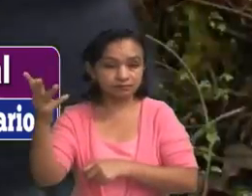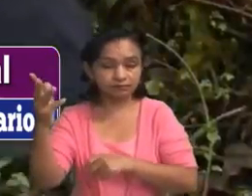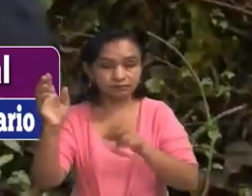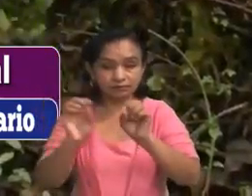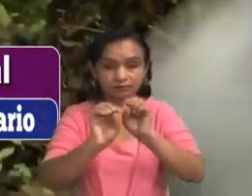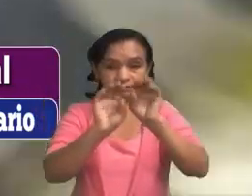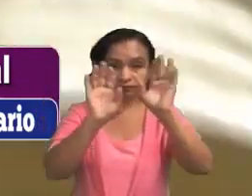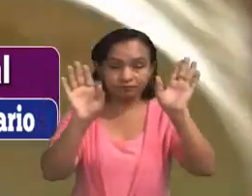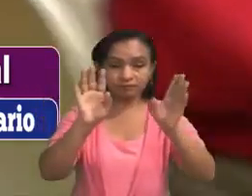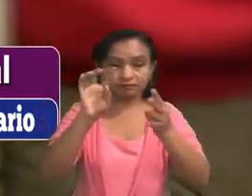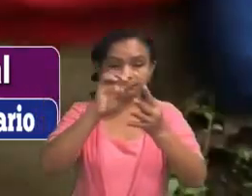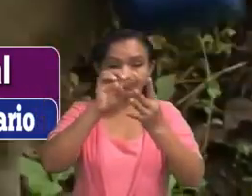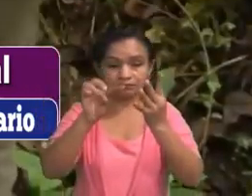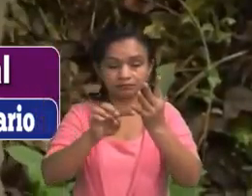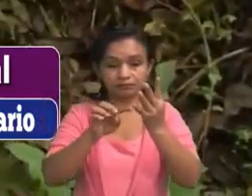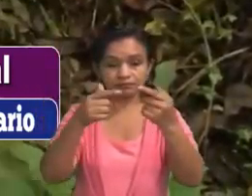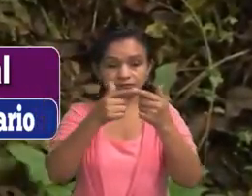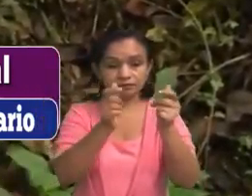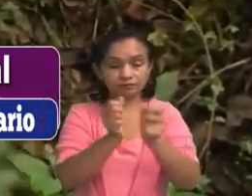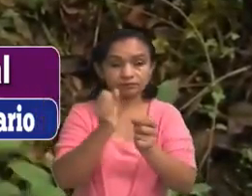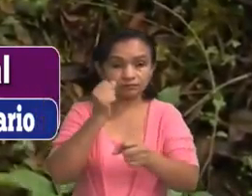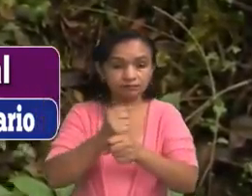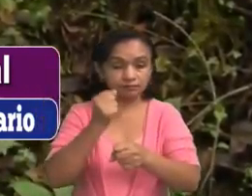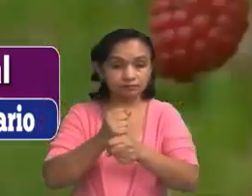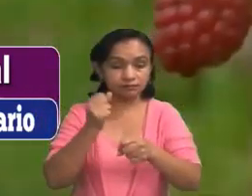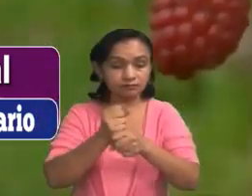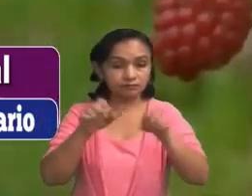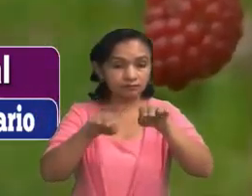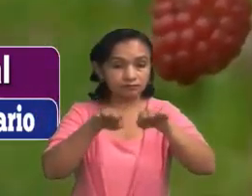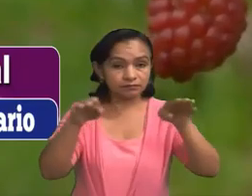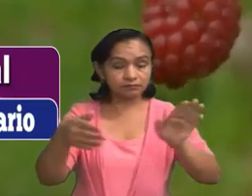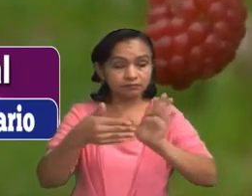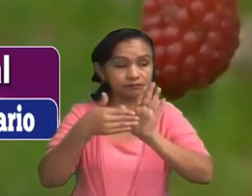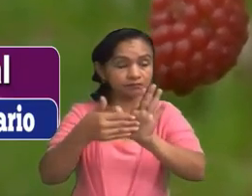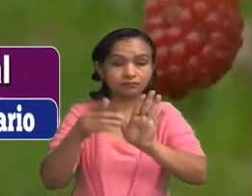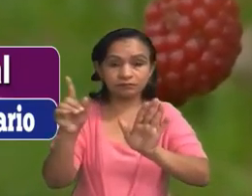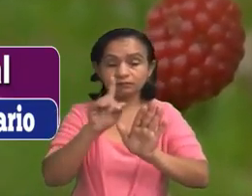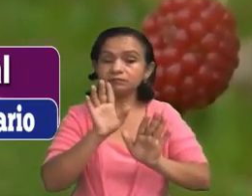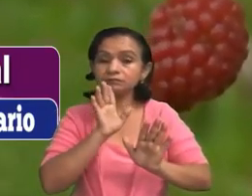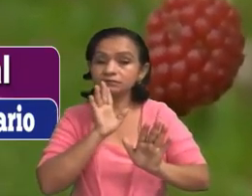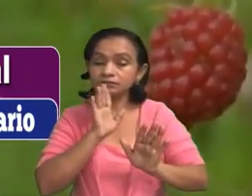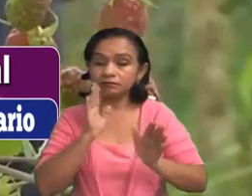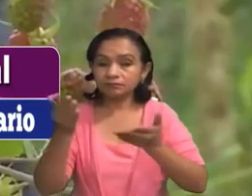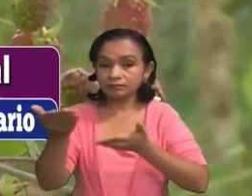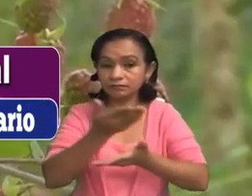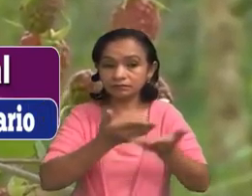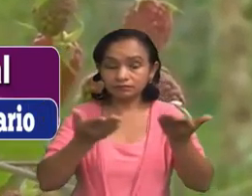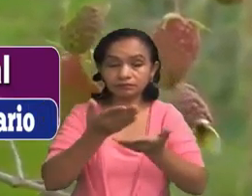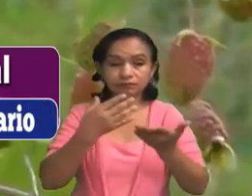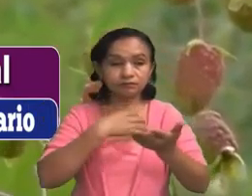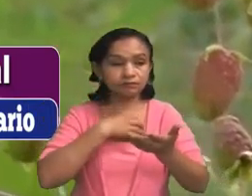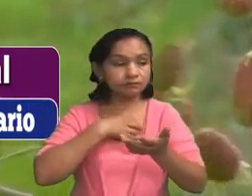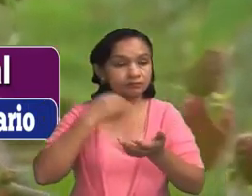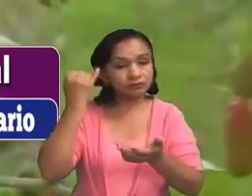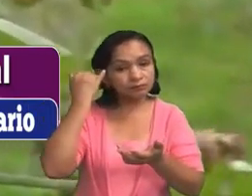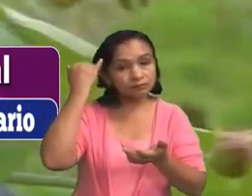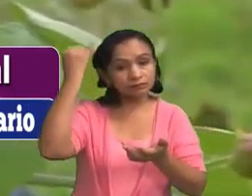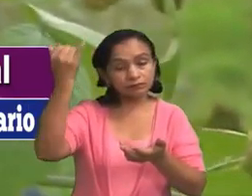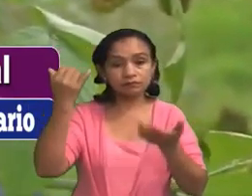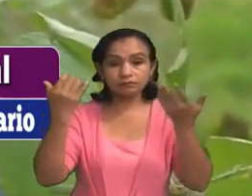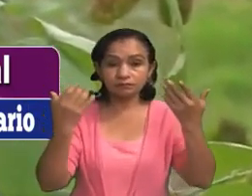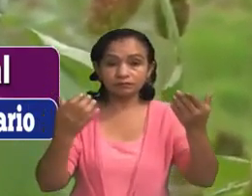a tener 4 grupos de trabajo. Ya no son mesas de presentaciones, sino de discusión sobre propuestas